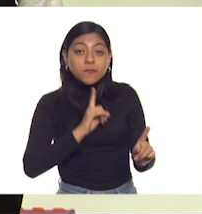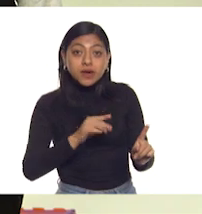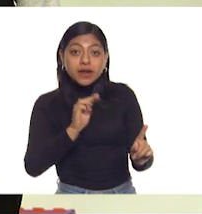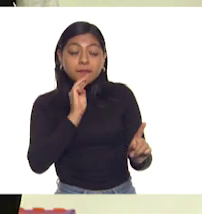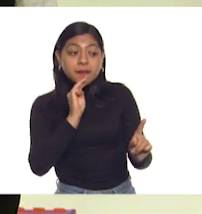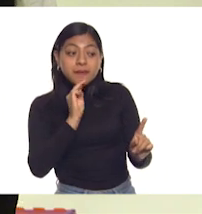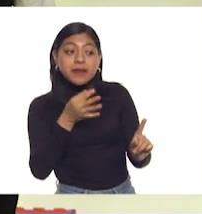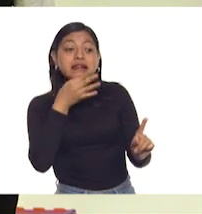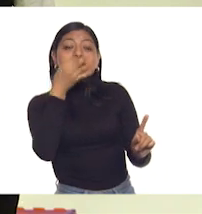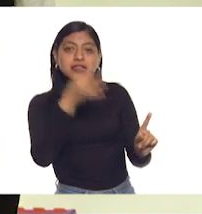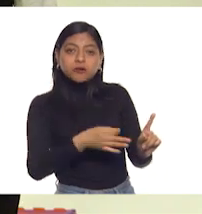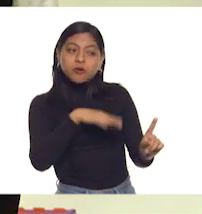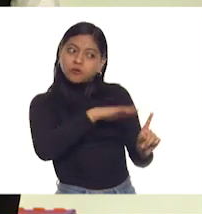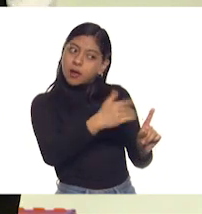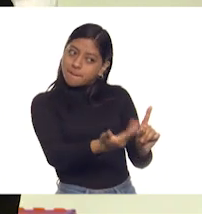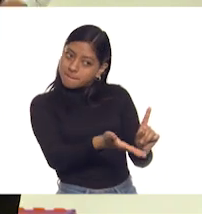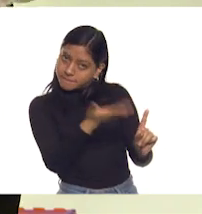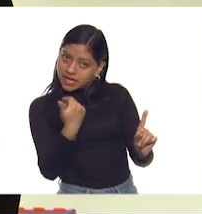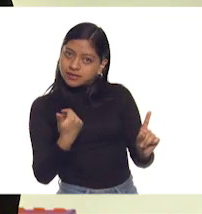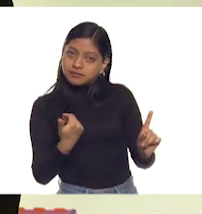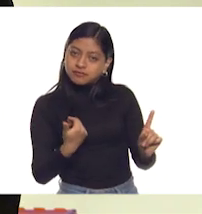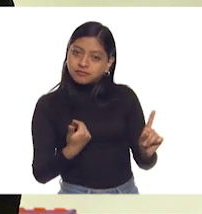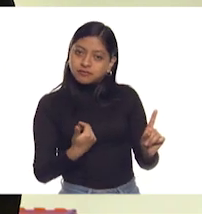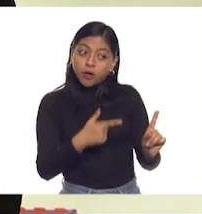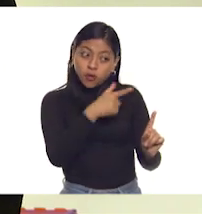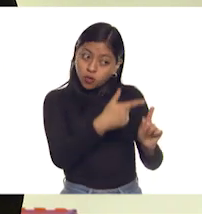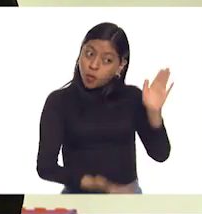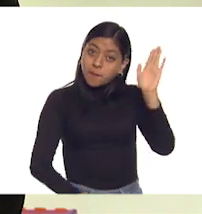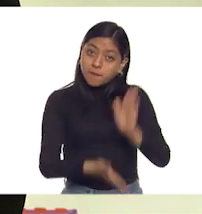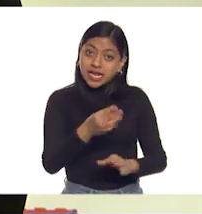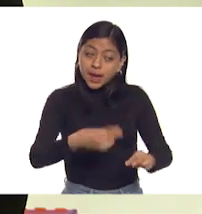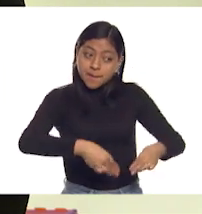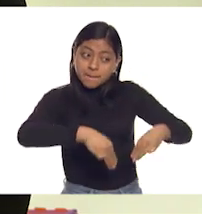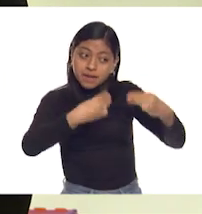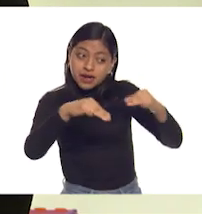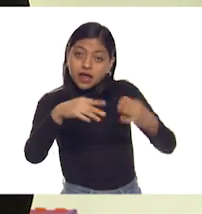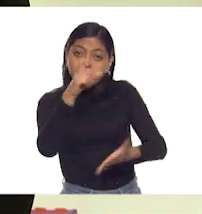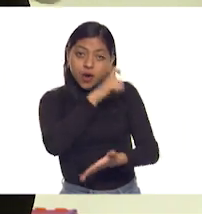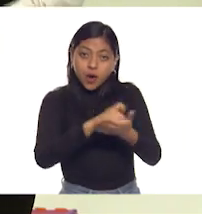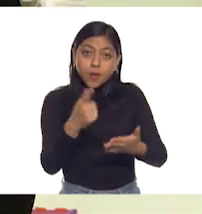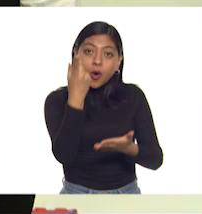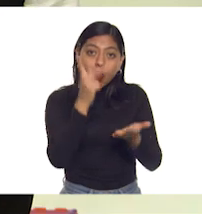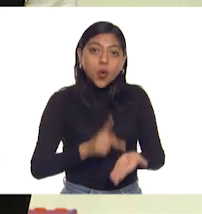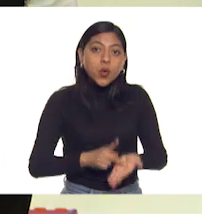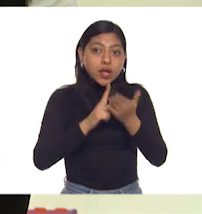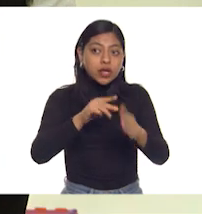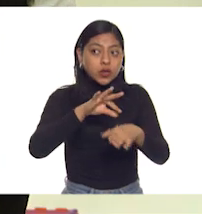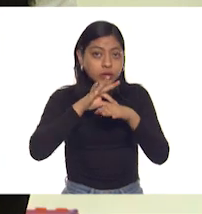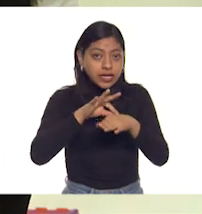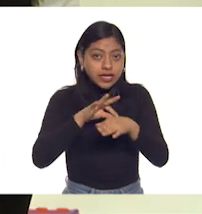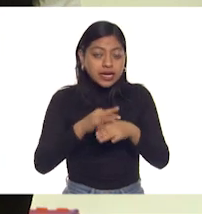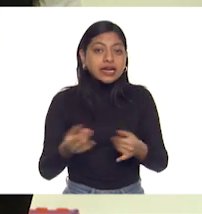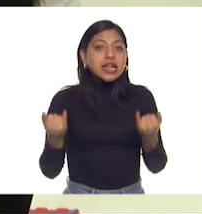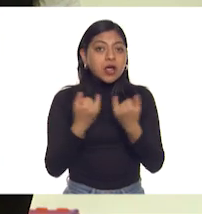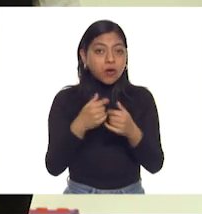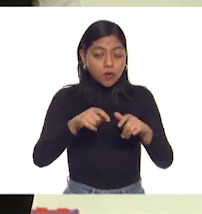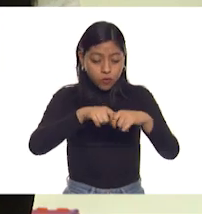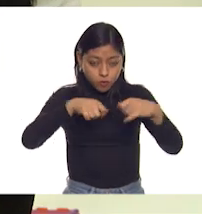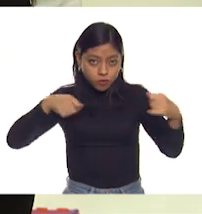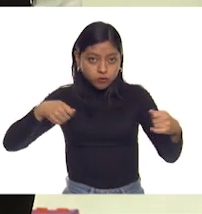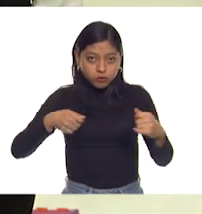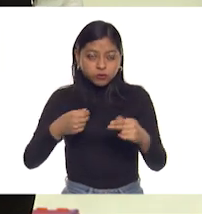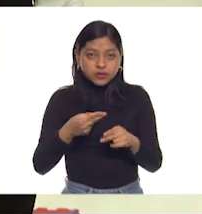Ángeles, ven para acá. Te vas al mercado y me traes un kilo de bisteces y te llevas a afilar el cuchillo,